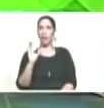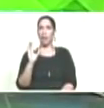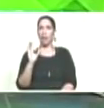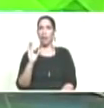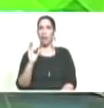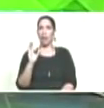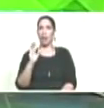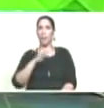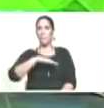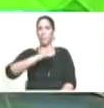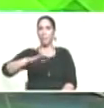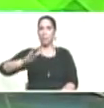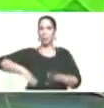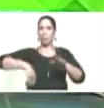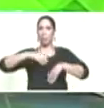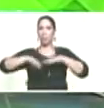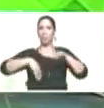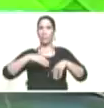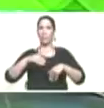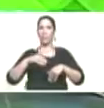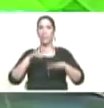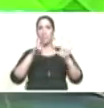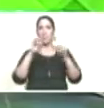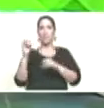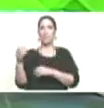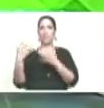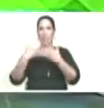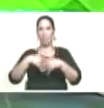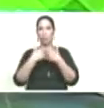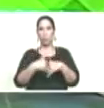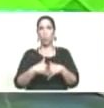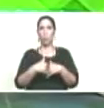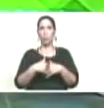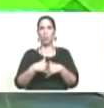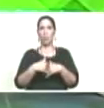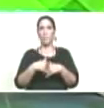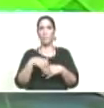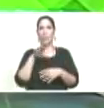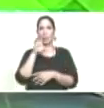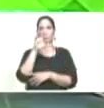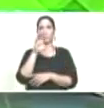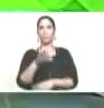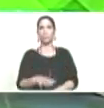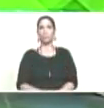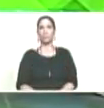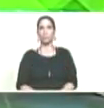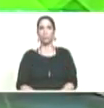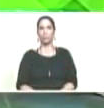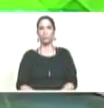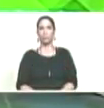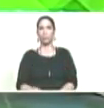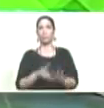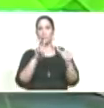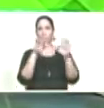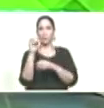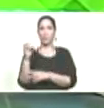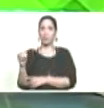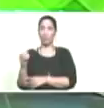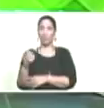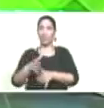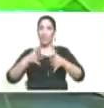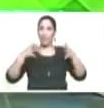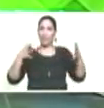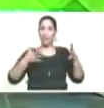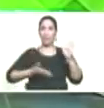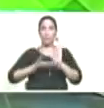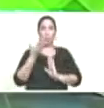con un plan productivo para las 700 industrias y agroindustrias del país. las 700 más grandes e importantes